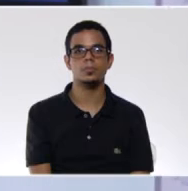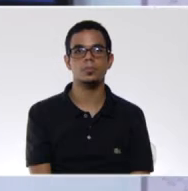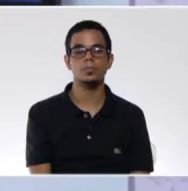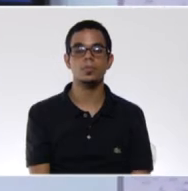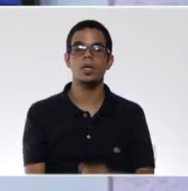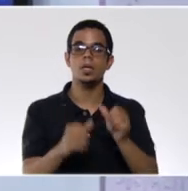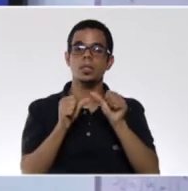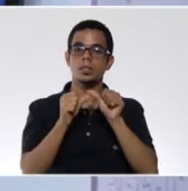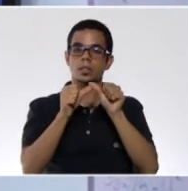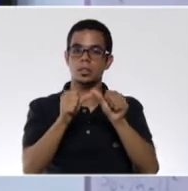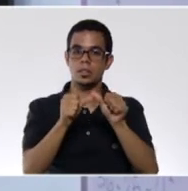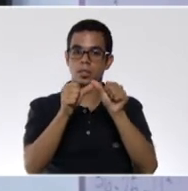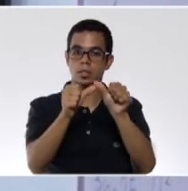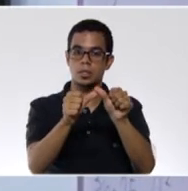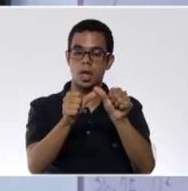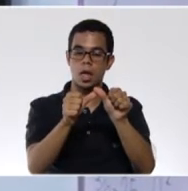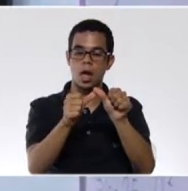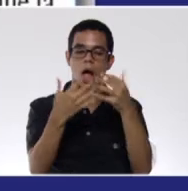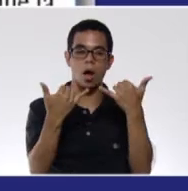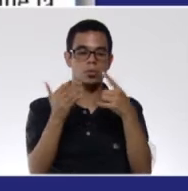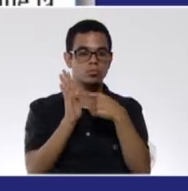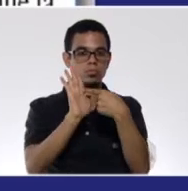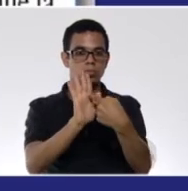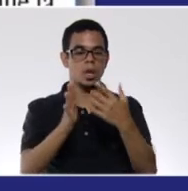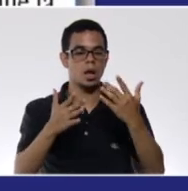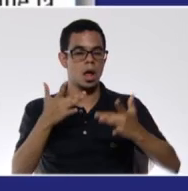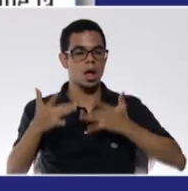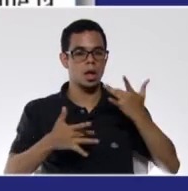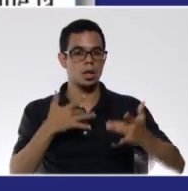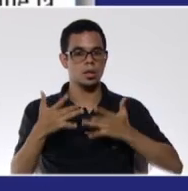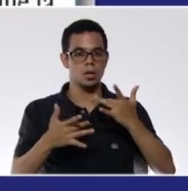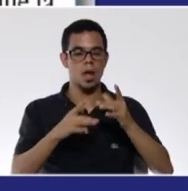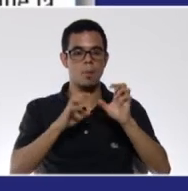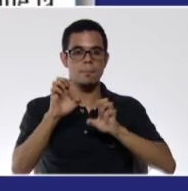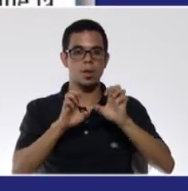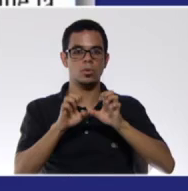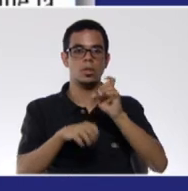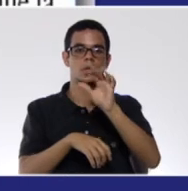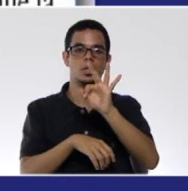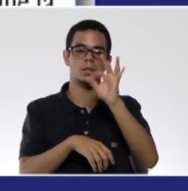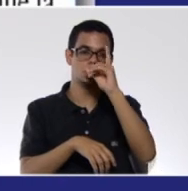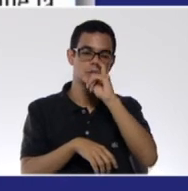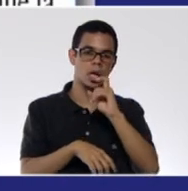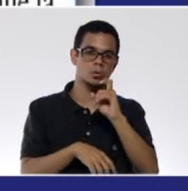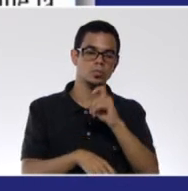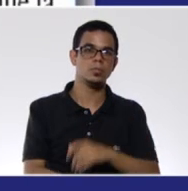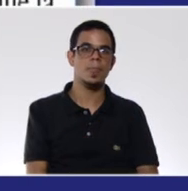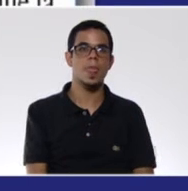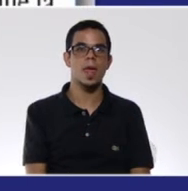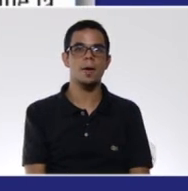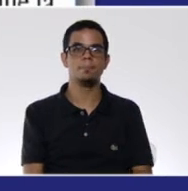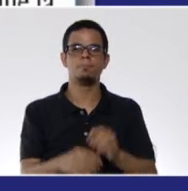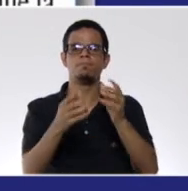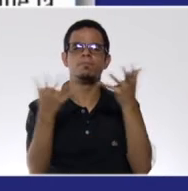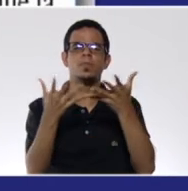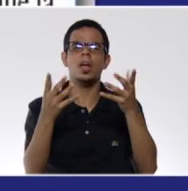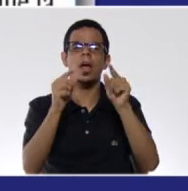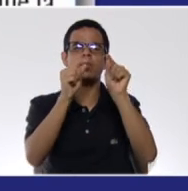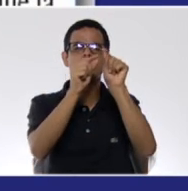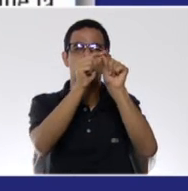Continuemos con las actividades evaluativas para tercer año. ¿Qué es un triángulo